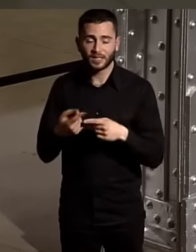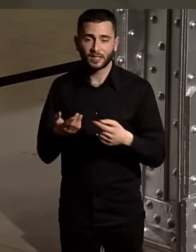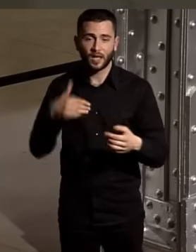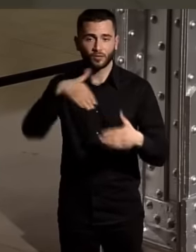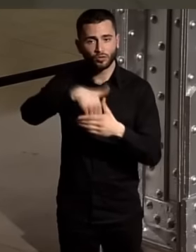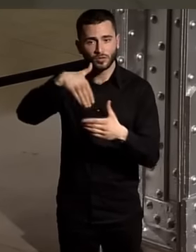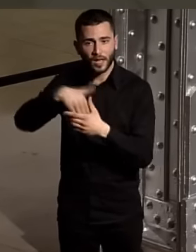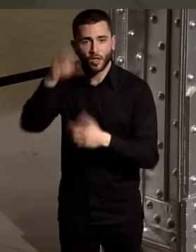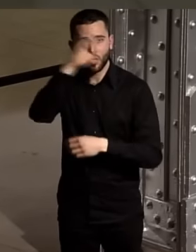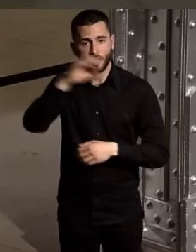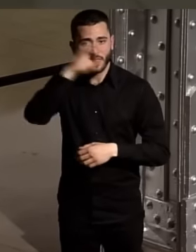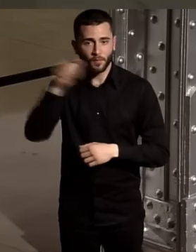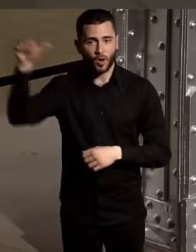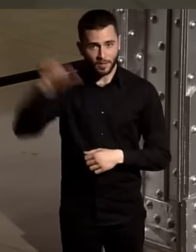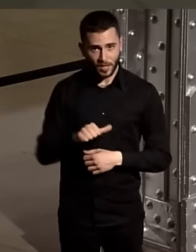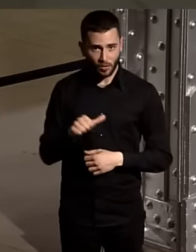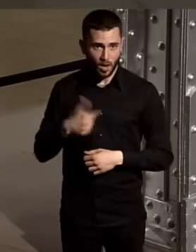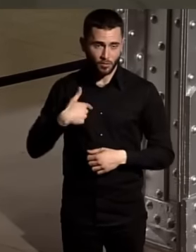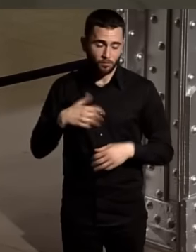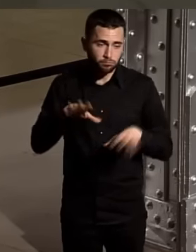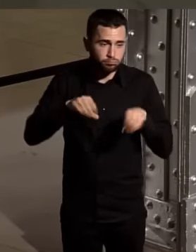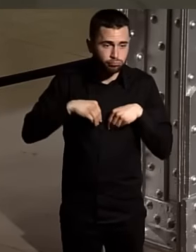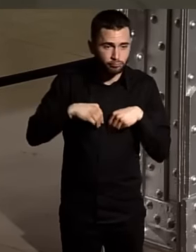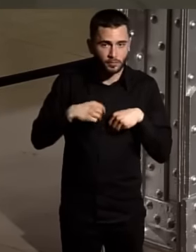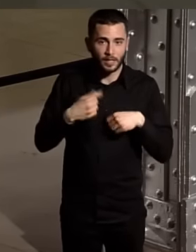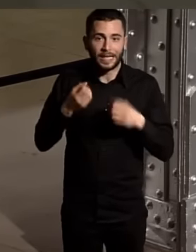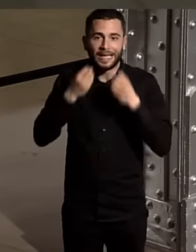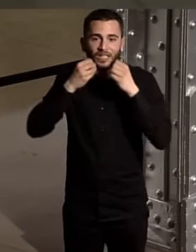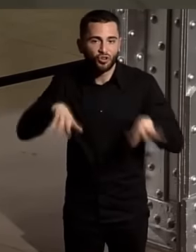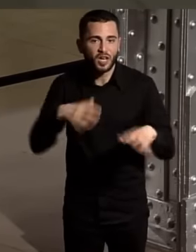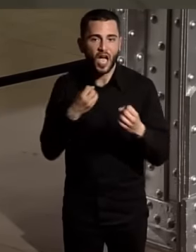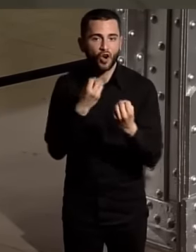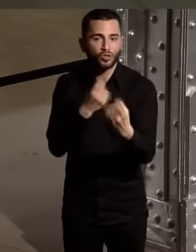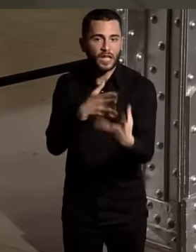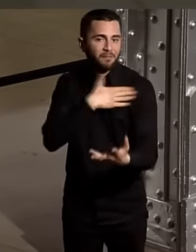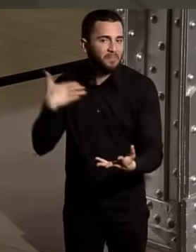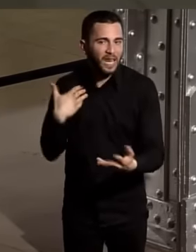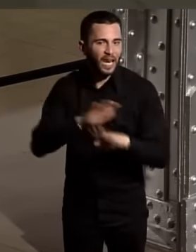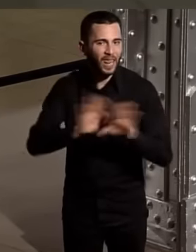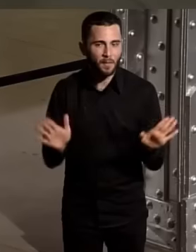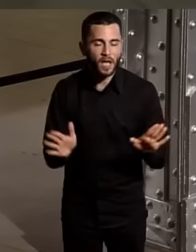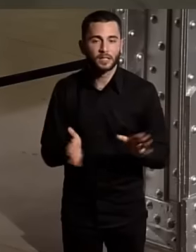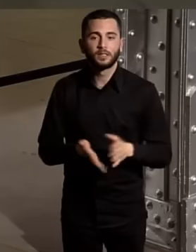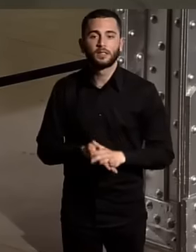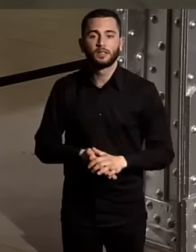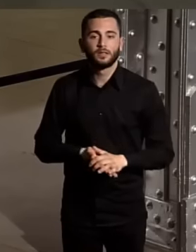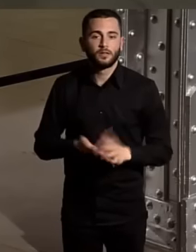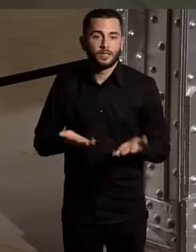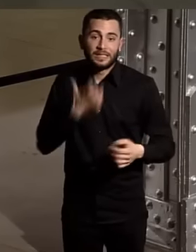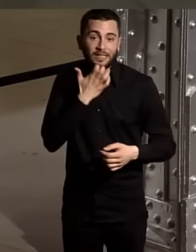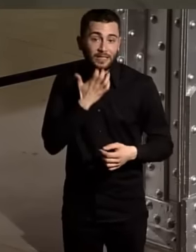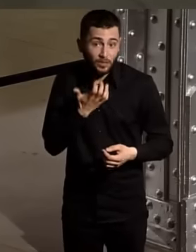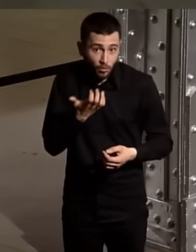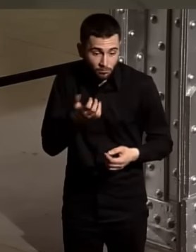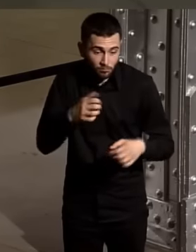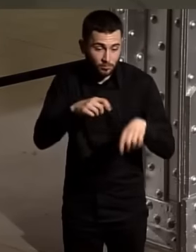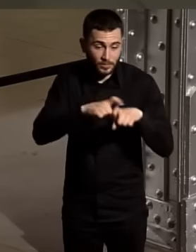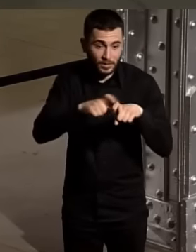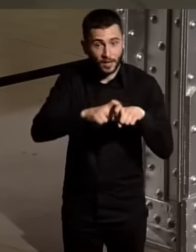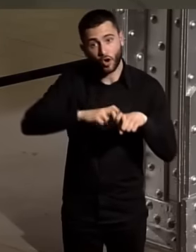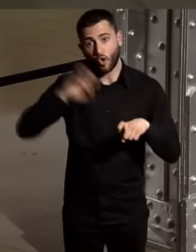pero las películas de ficción lo que pretenden es contar una historia Simplemente si no es otro género es el género de